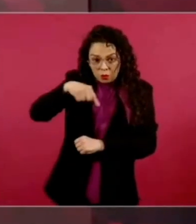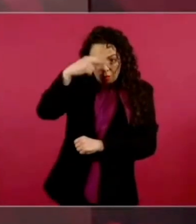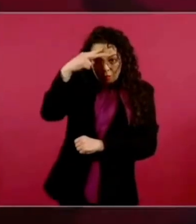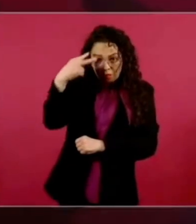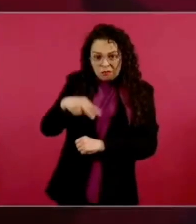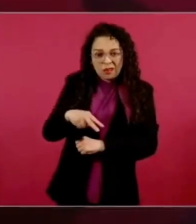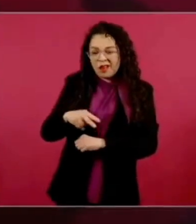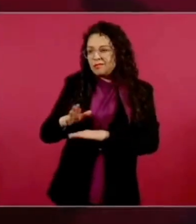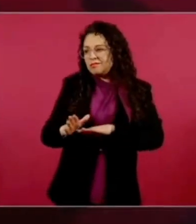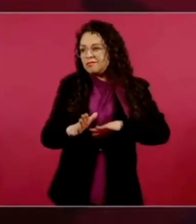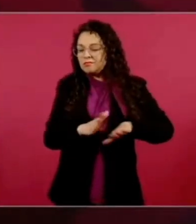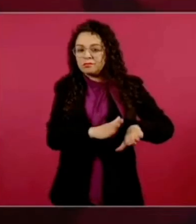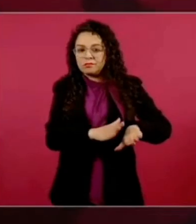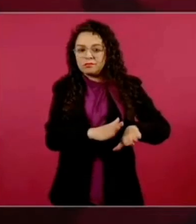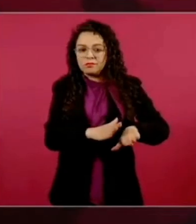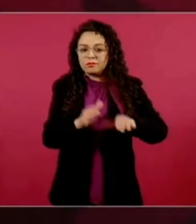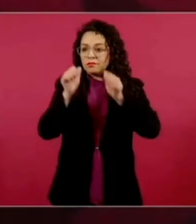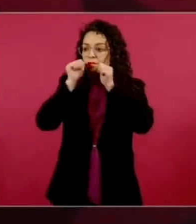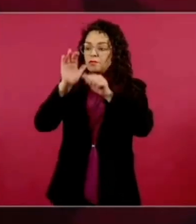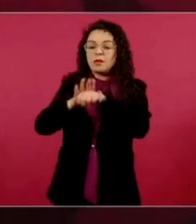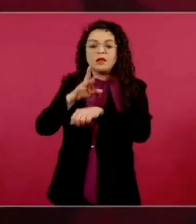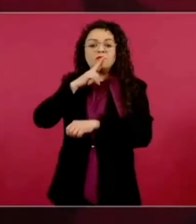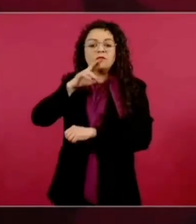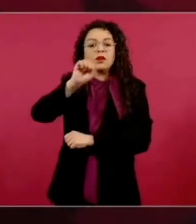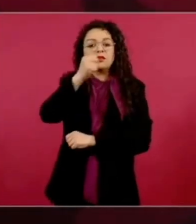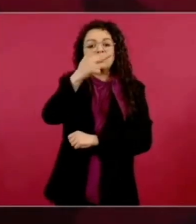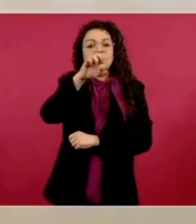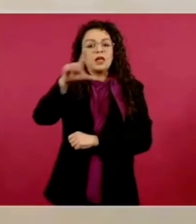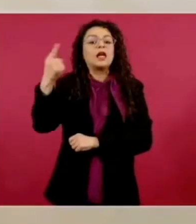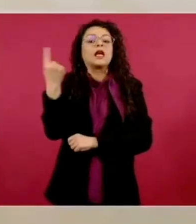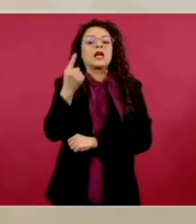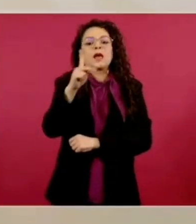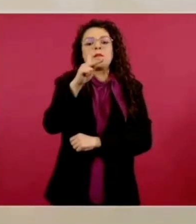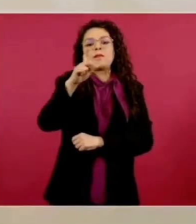tratar mejor a Shell que a Pemex,